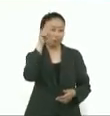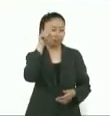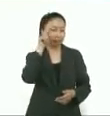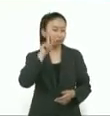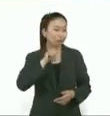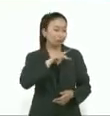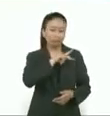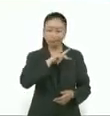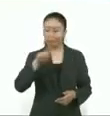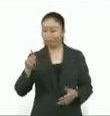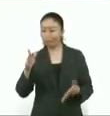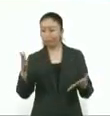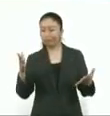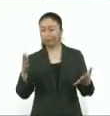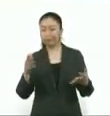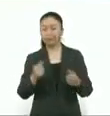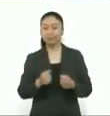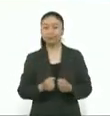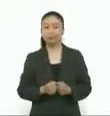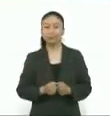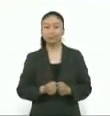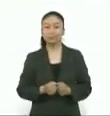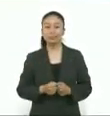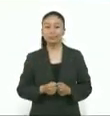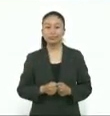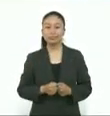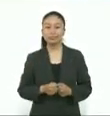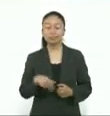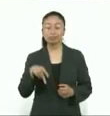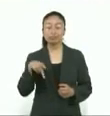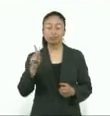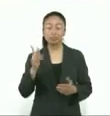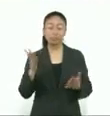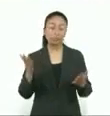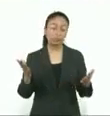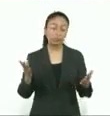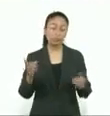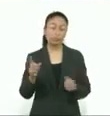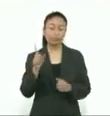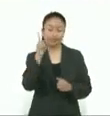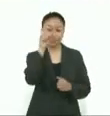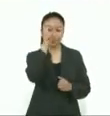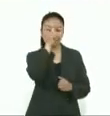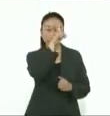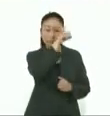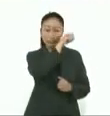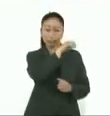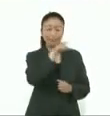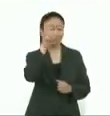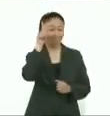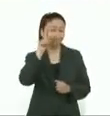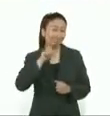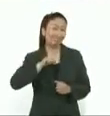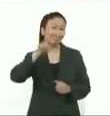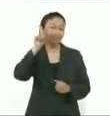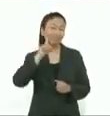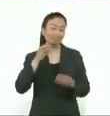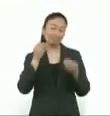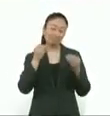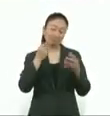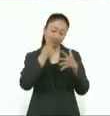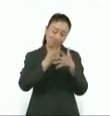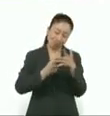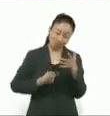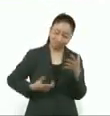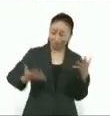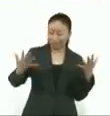Así es. Pero miren, qué difícil es todavía para la mujer. Hay mucho que hacer,